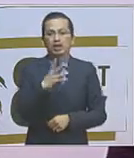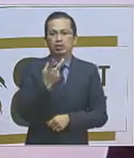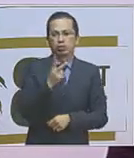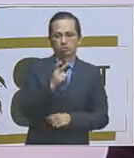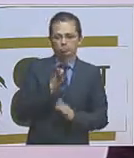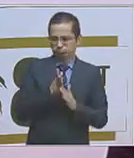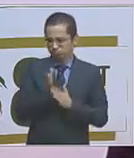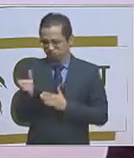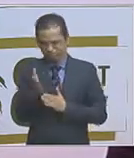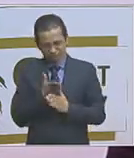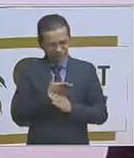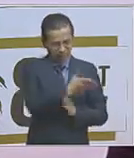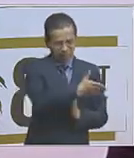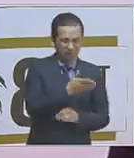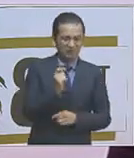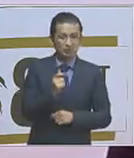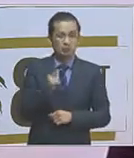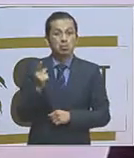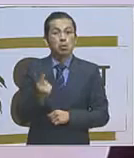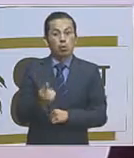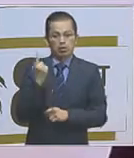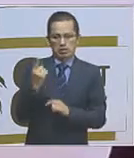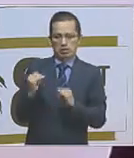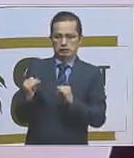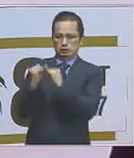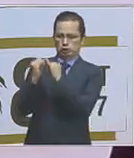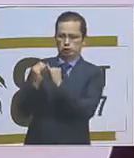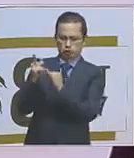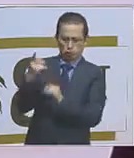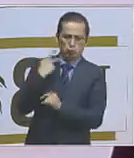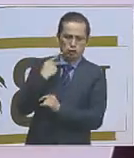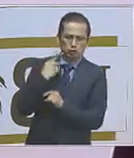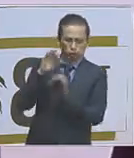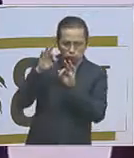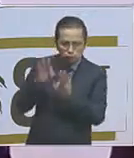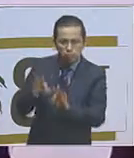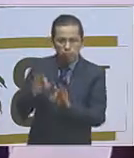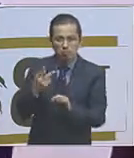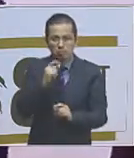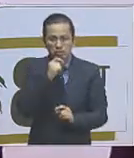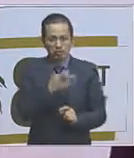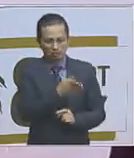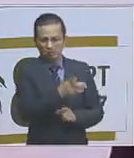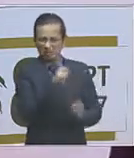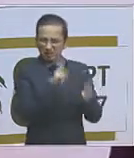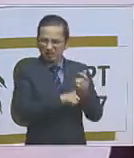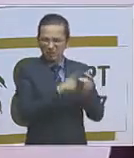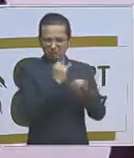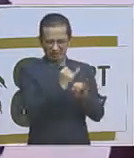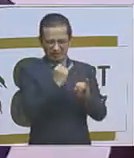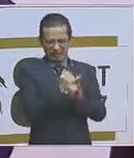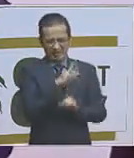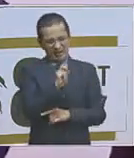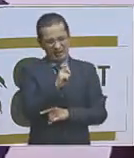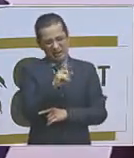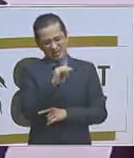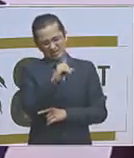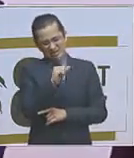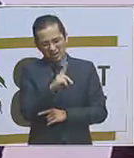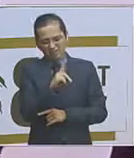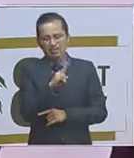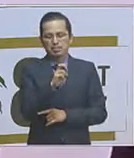de las instituciones políticas formales pero también el mundo de la realidad virtual ambos mundos